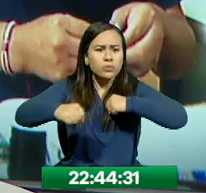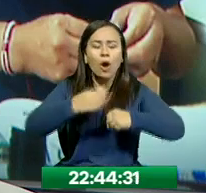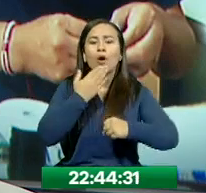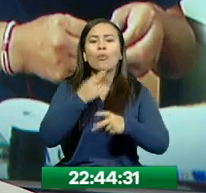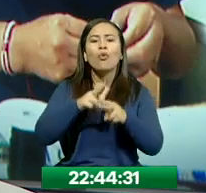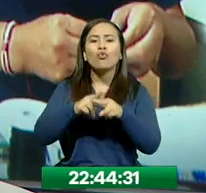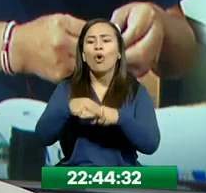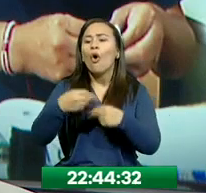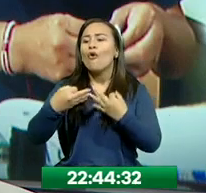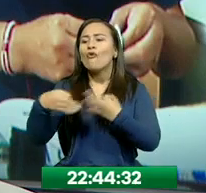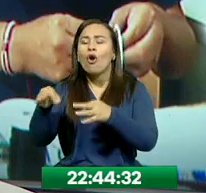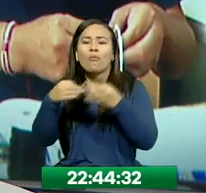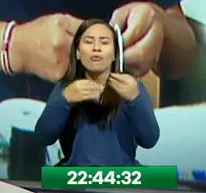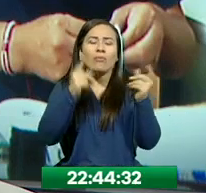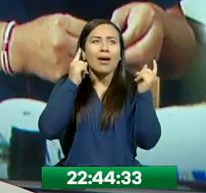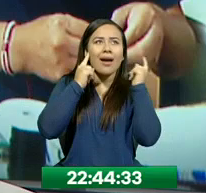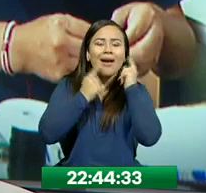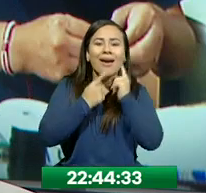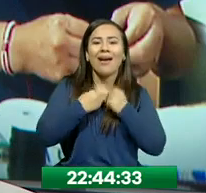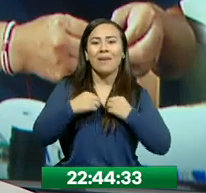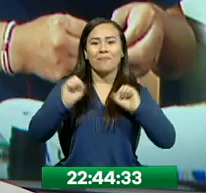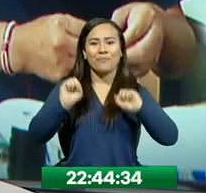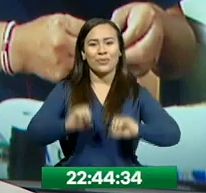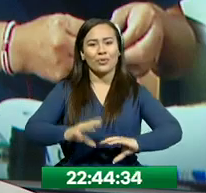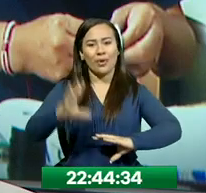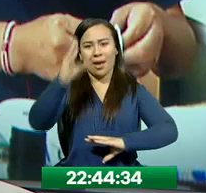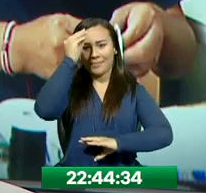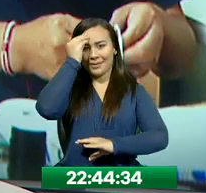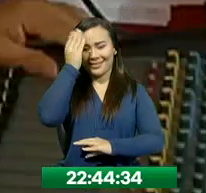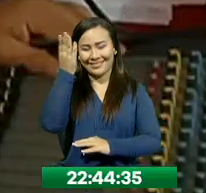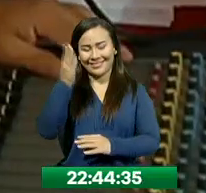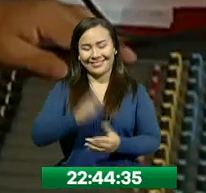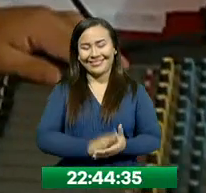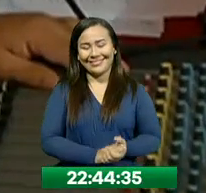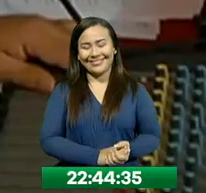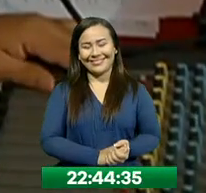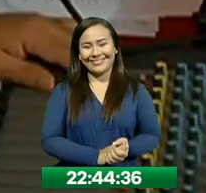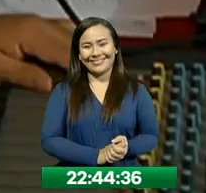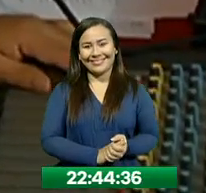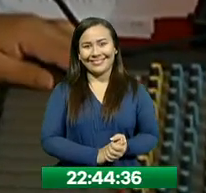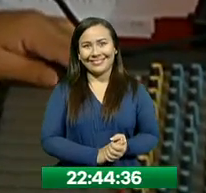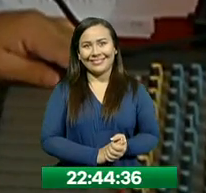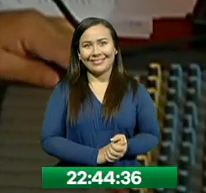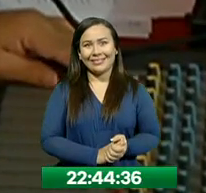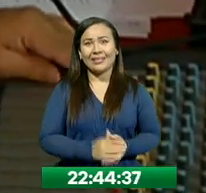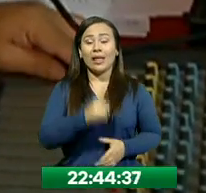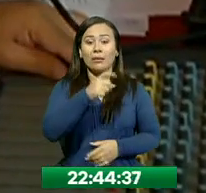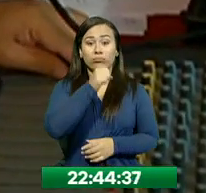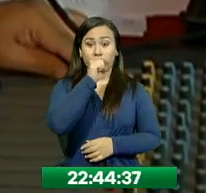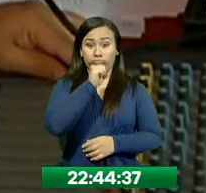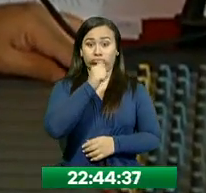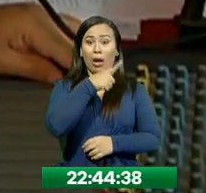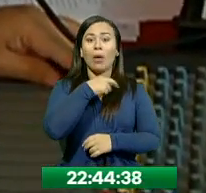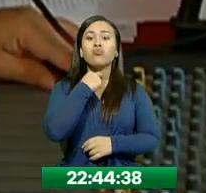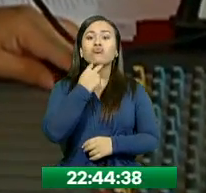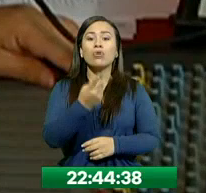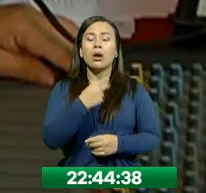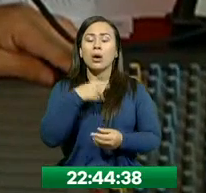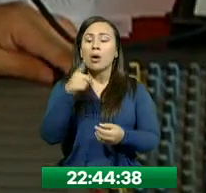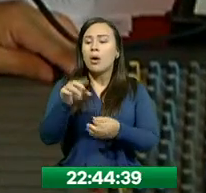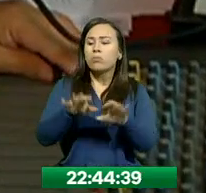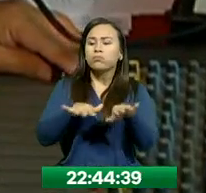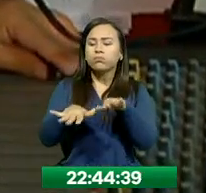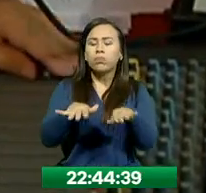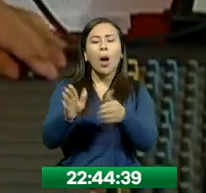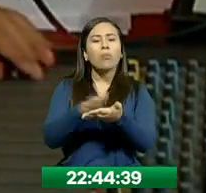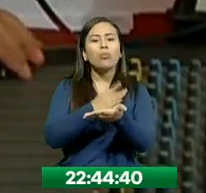utilizando sus otros sentidos. Conozcamos más en la siguiente nota. Continuamos con nuestra gloriosa salsa,